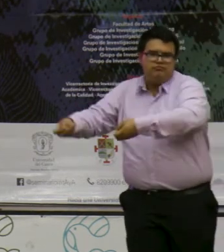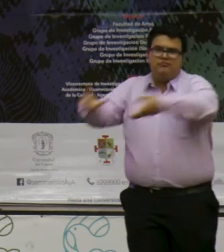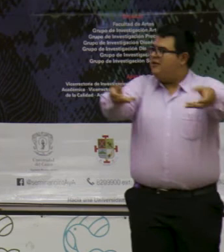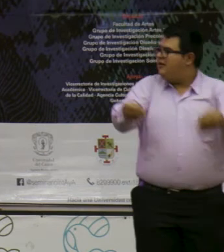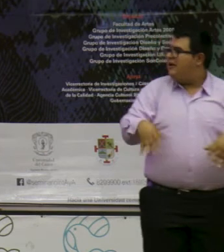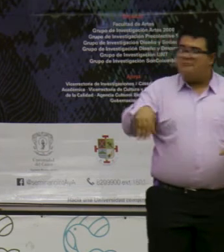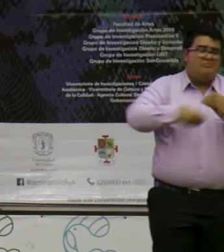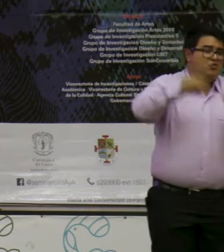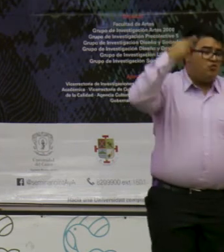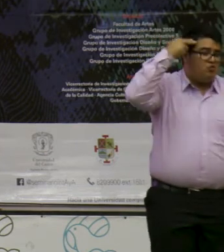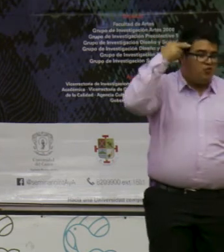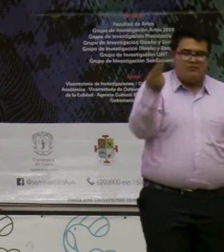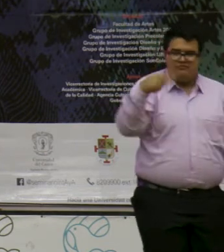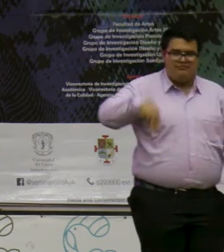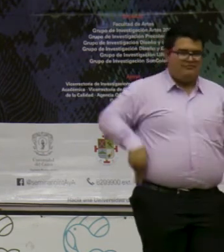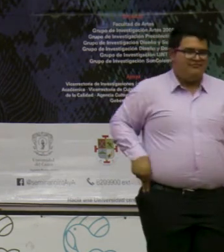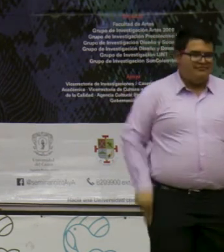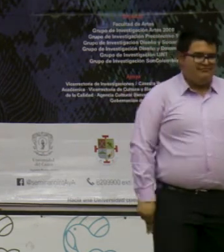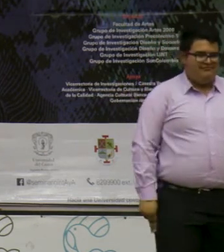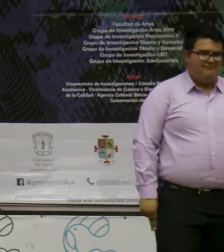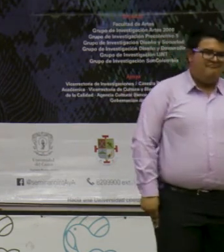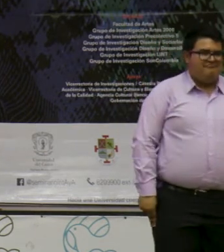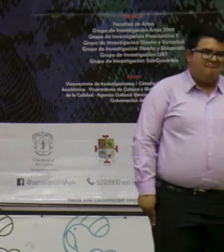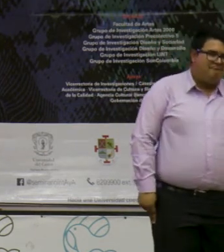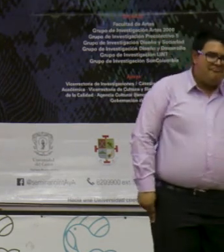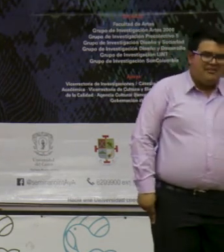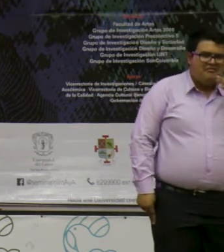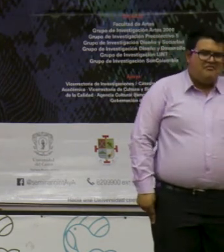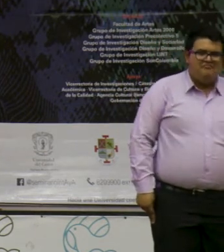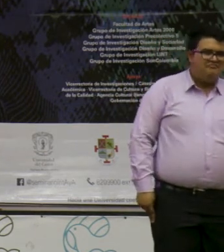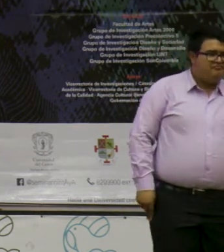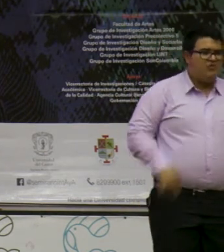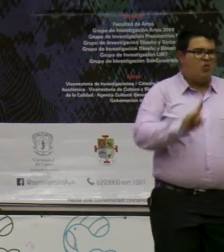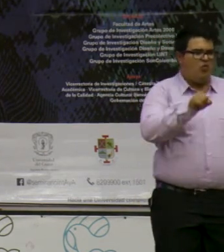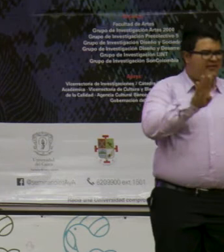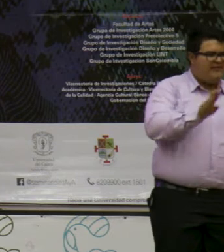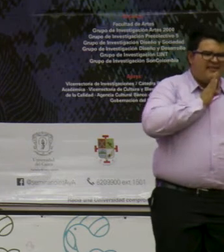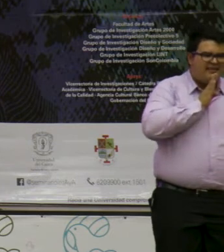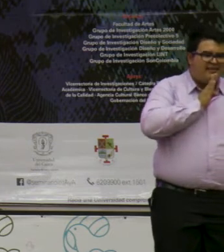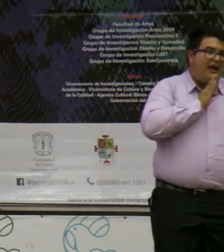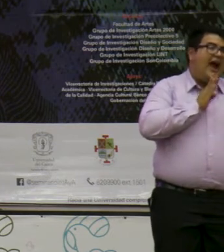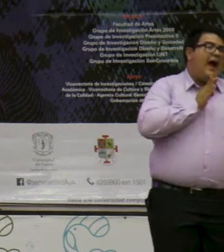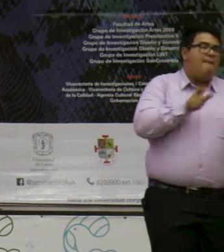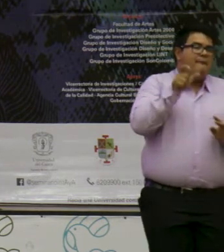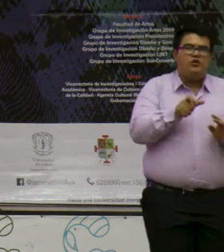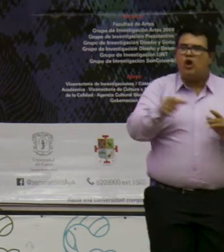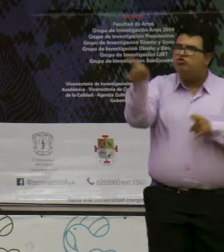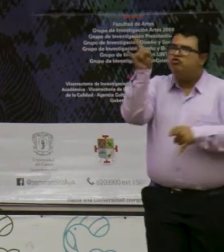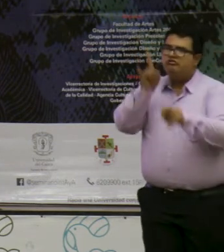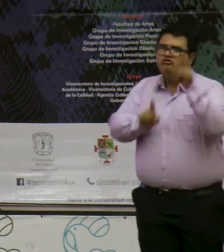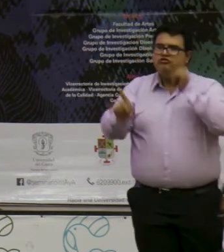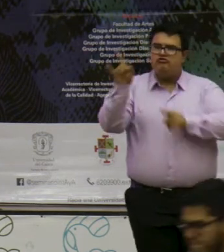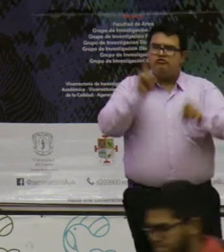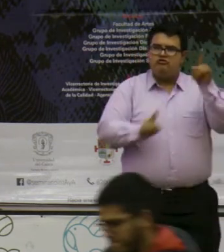que realmente, estudiando esto me di cuenta, está mal nombrado decir los USB, porque USB sería solo el conector, realmente, que es el que permite